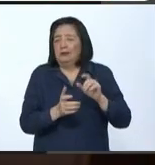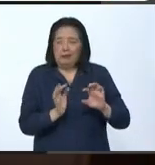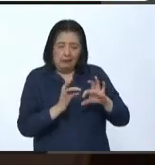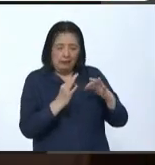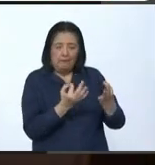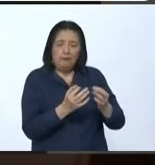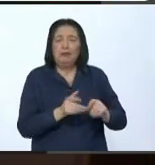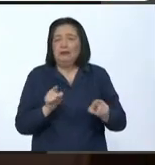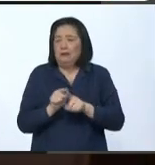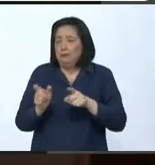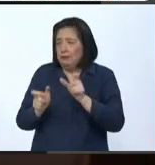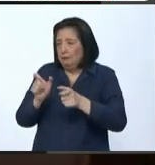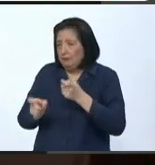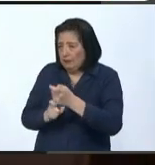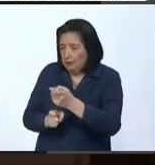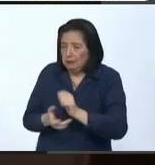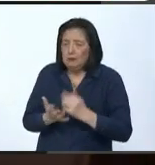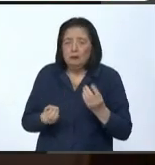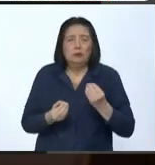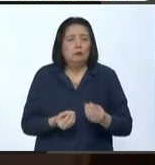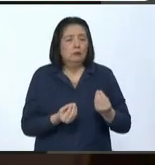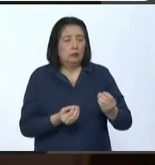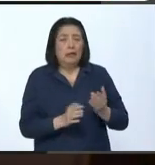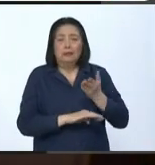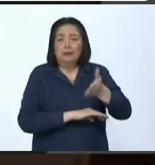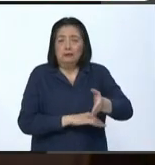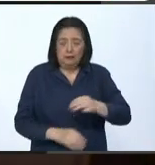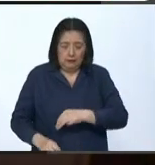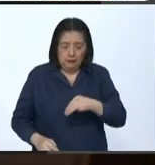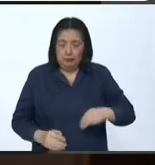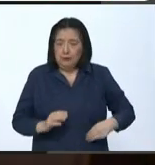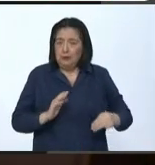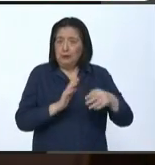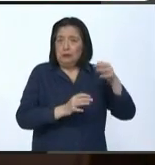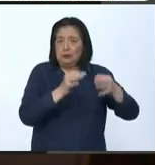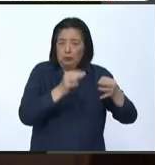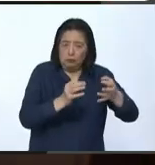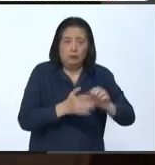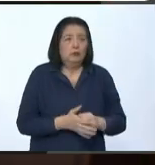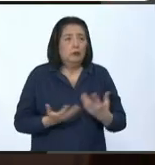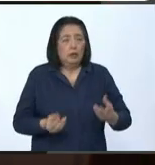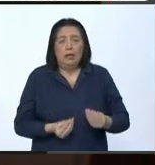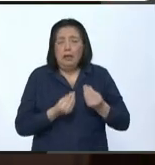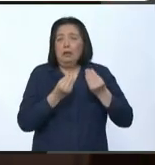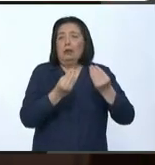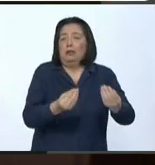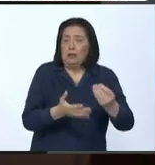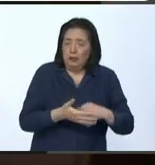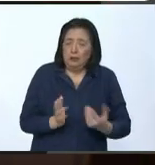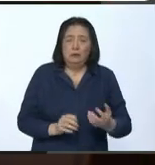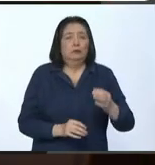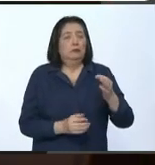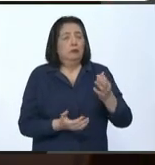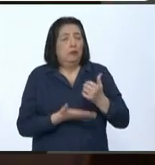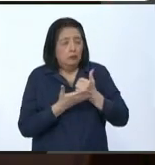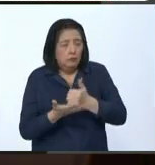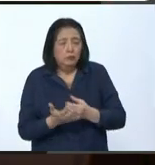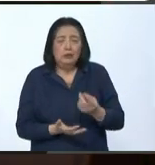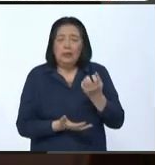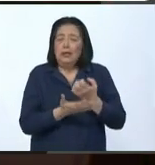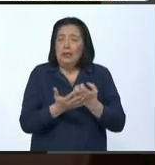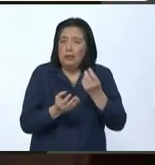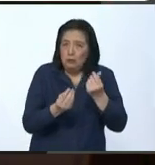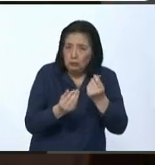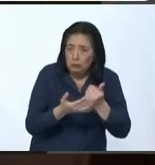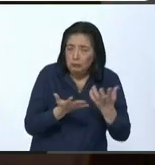los afectados. Por intermedio del Ministerio de Justicia, ha otorgado beneficios económicos